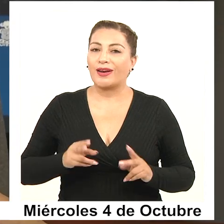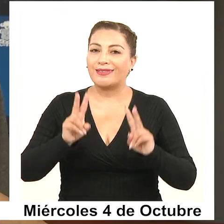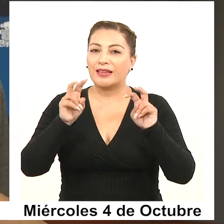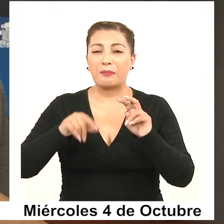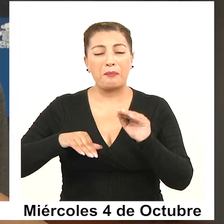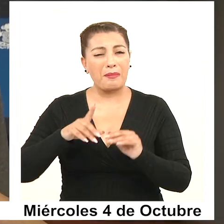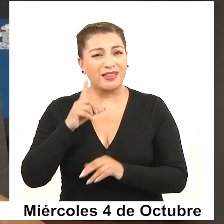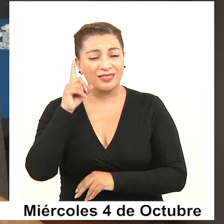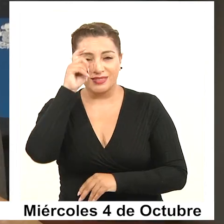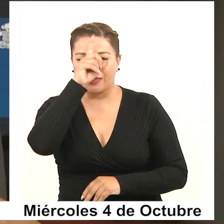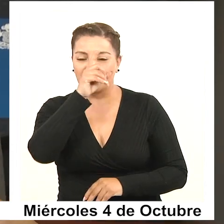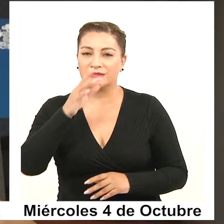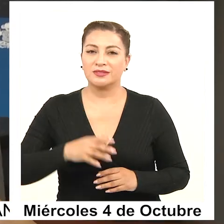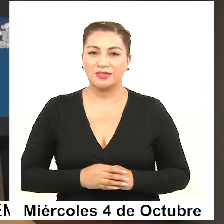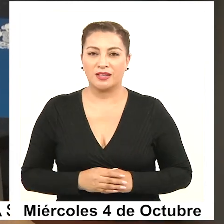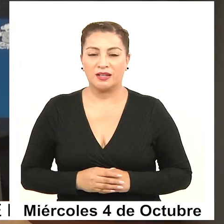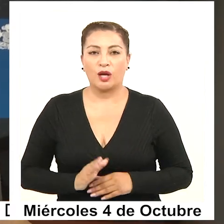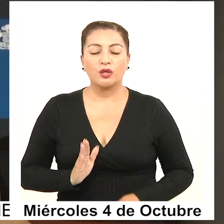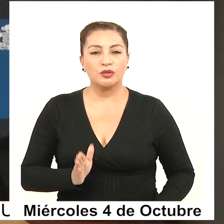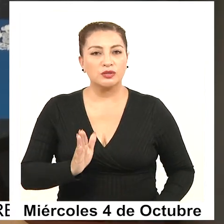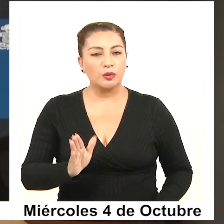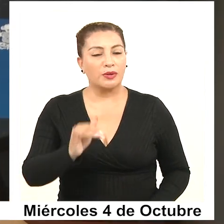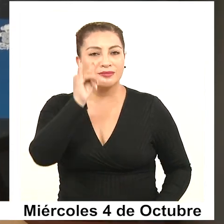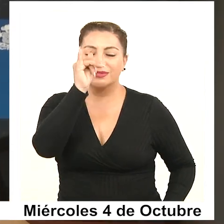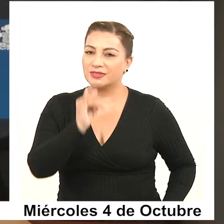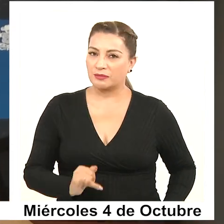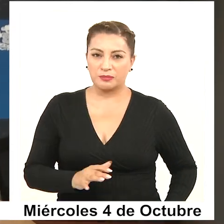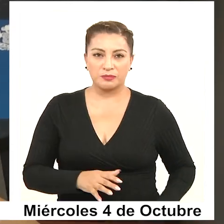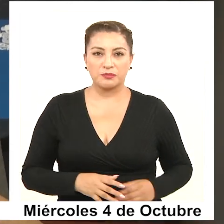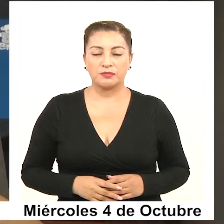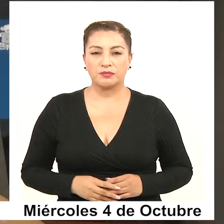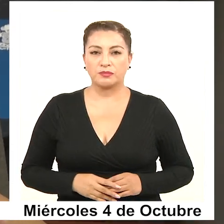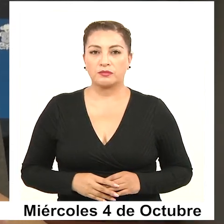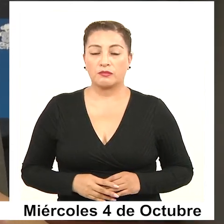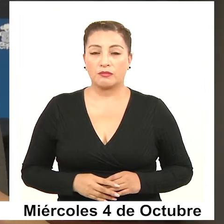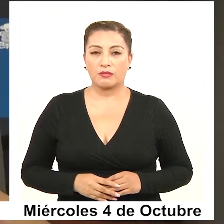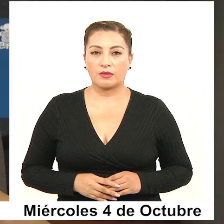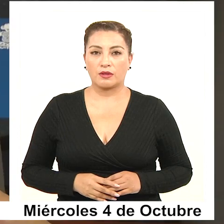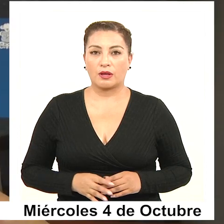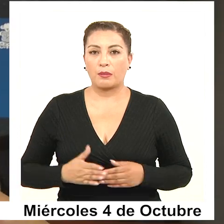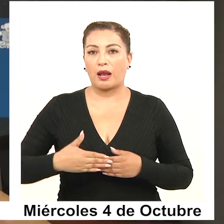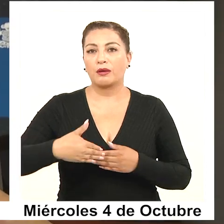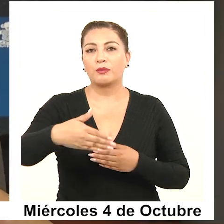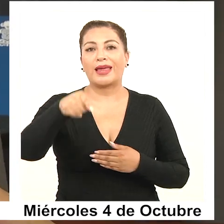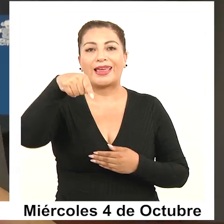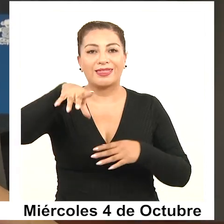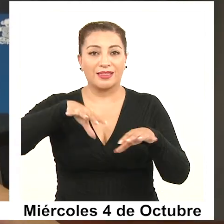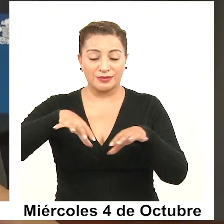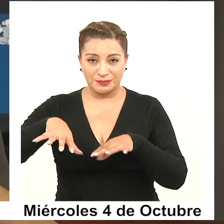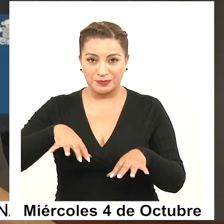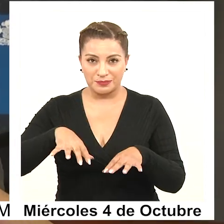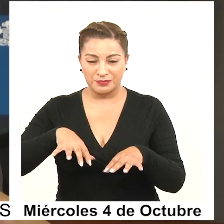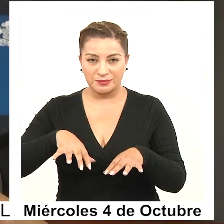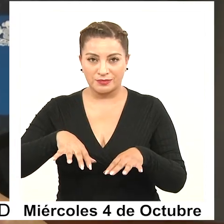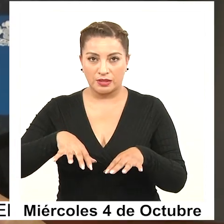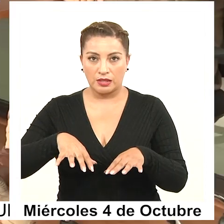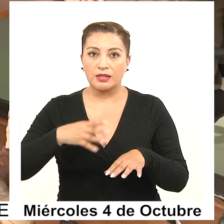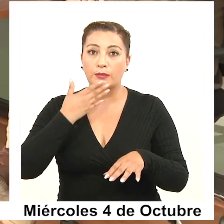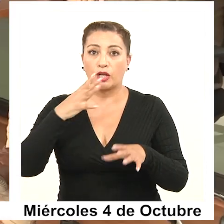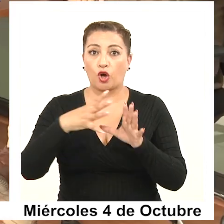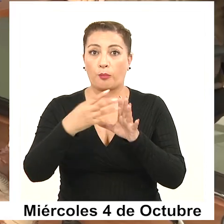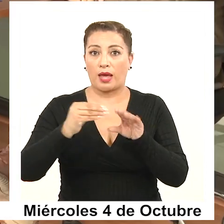que es el mantener en forma constante y en el tiempo esta actividad y multiplicarla.